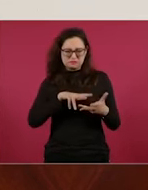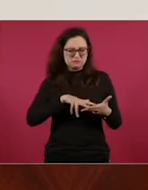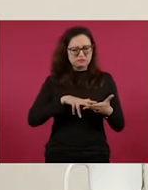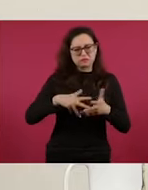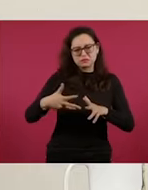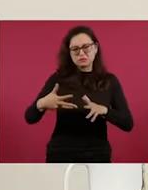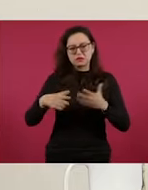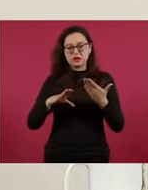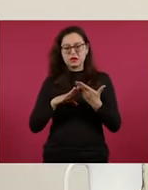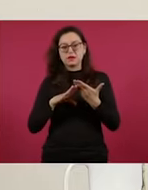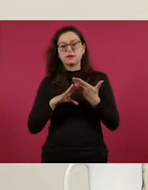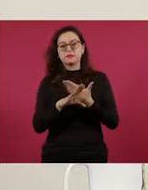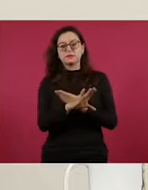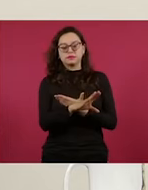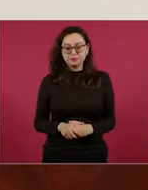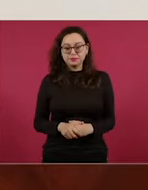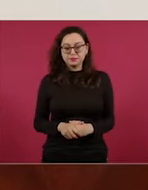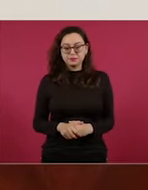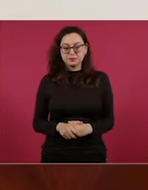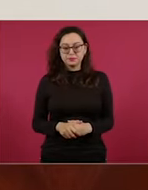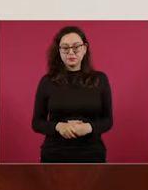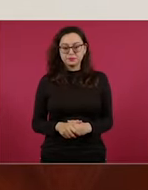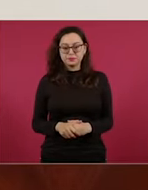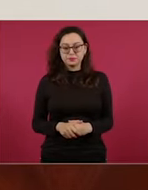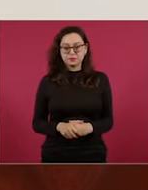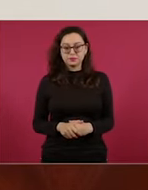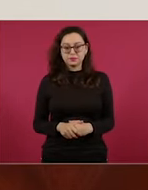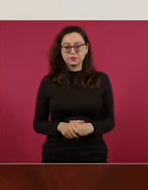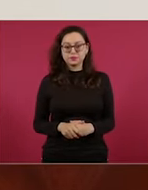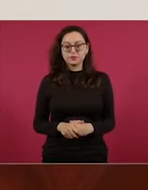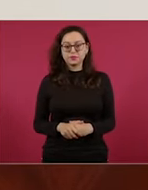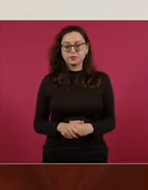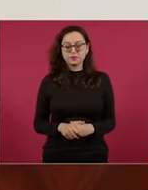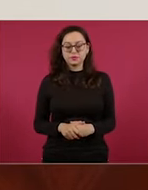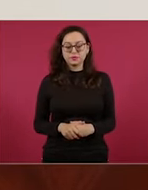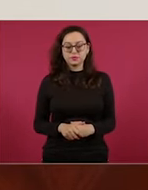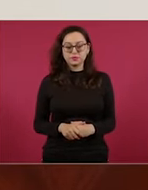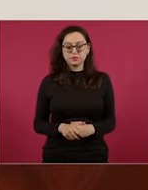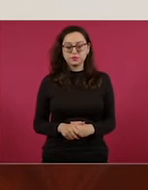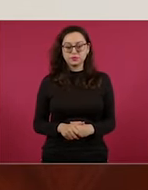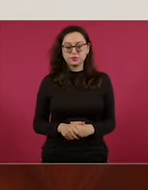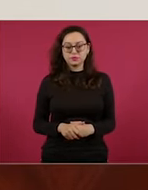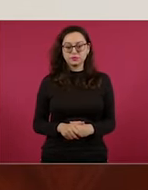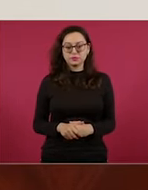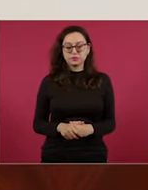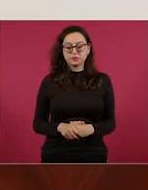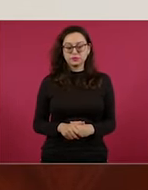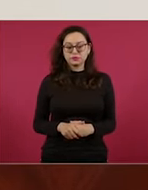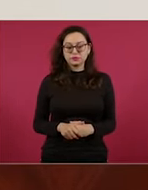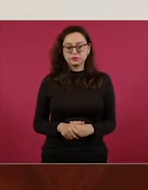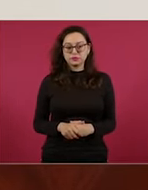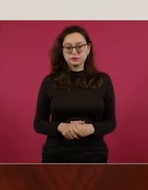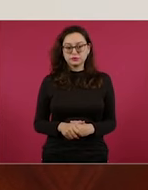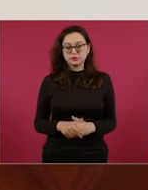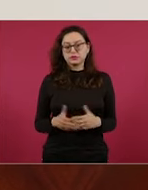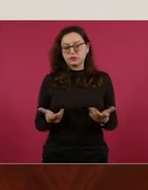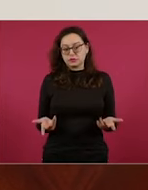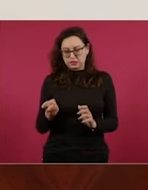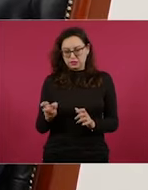Petro, sobre el tema electoral en Venezuela. Dicho de otra manera, aunque no quedó